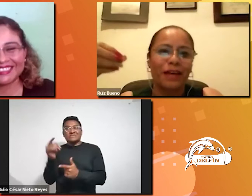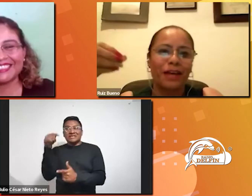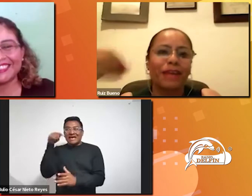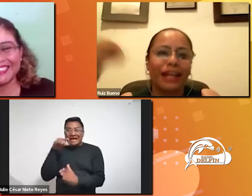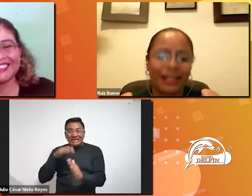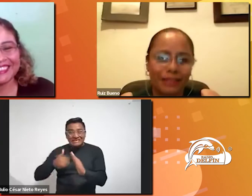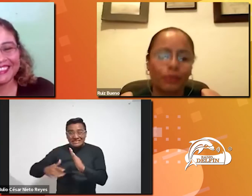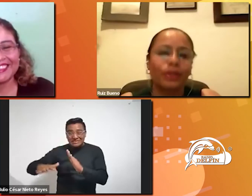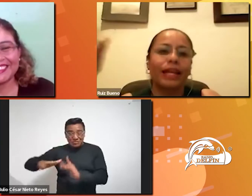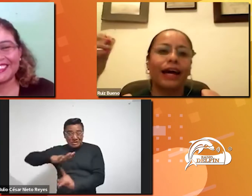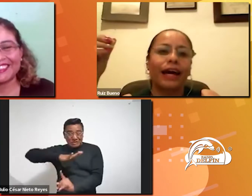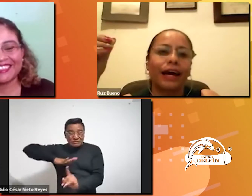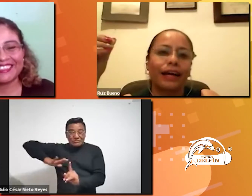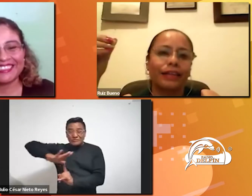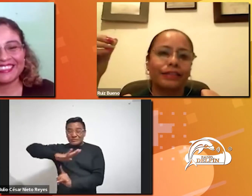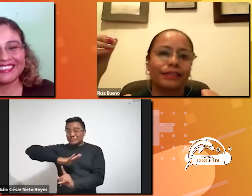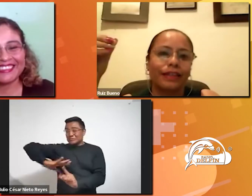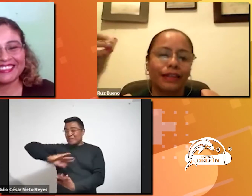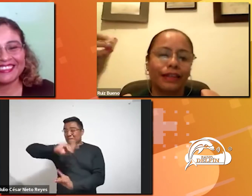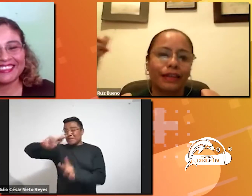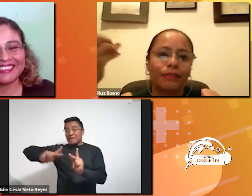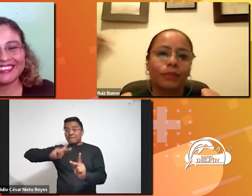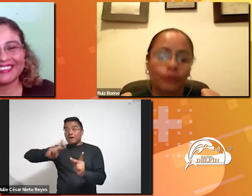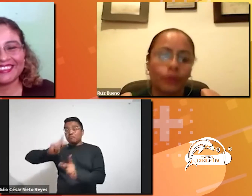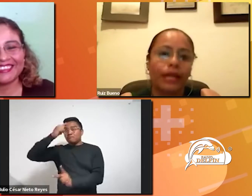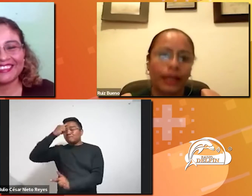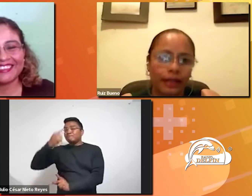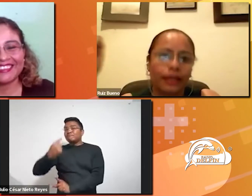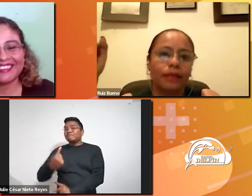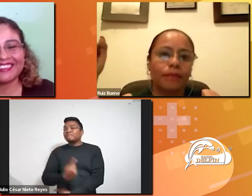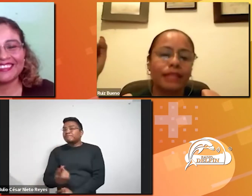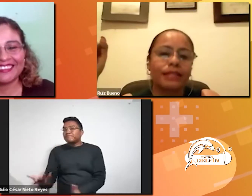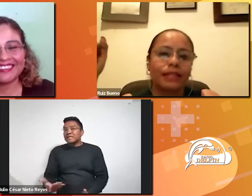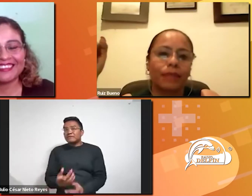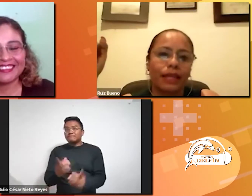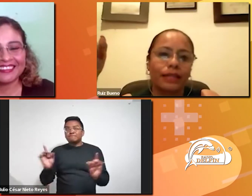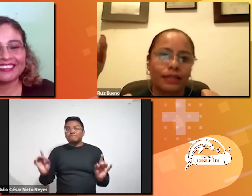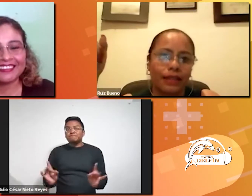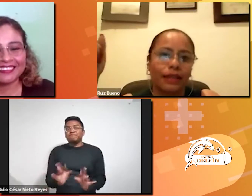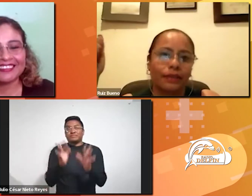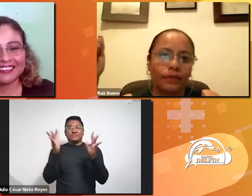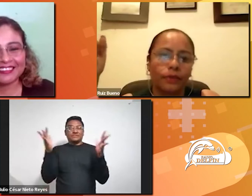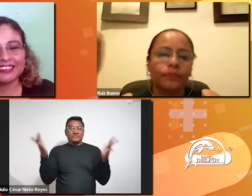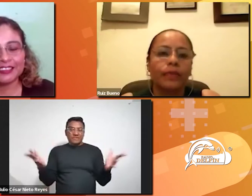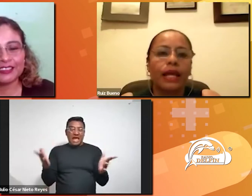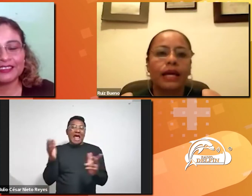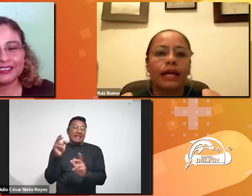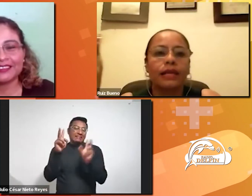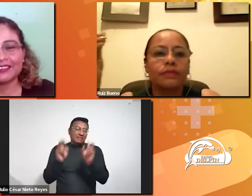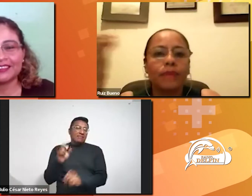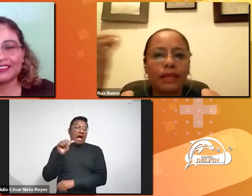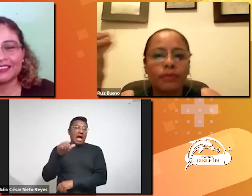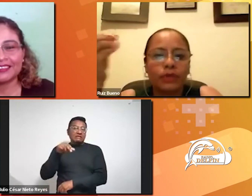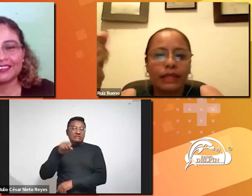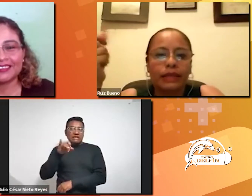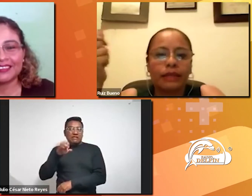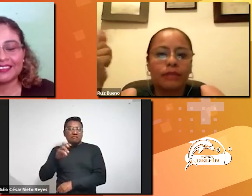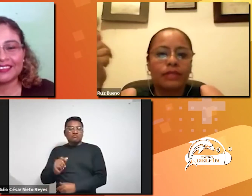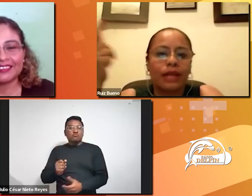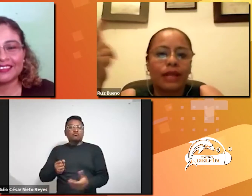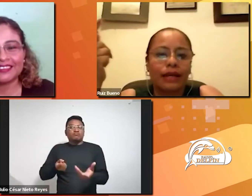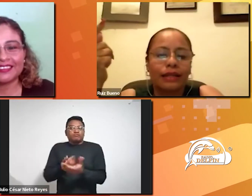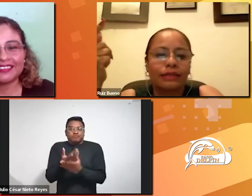¿no?, para que se pudiera pues brotar más este tema de ansiedad, ¿no? Es bien